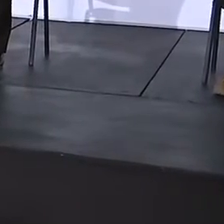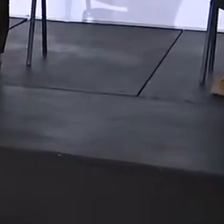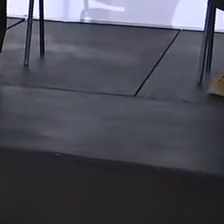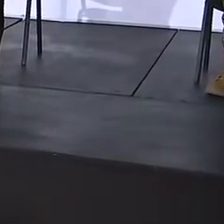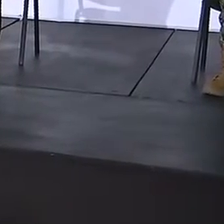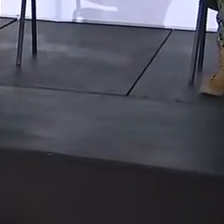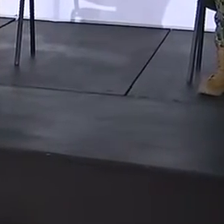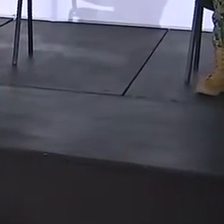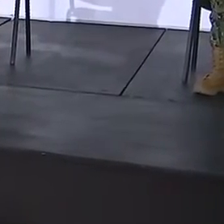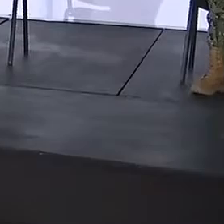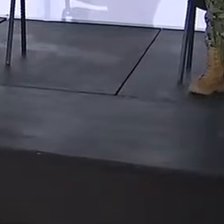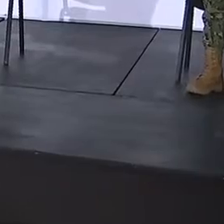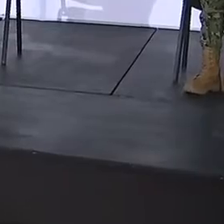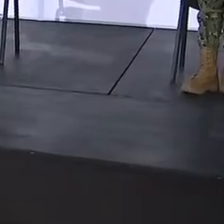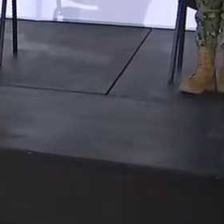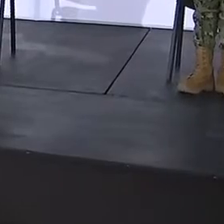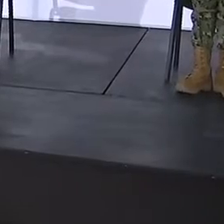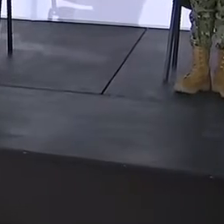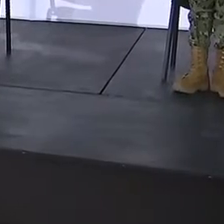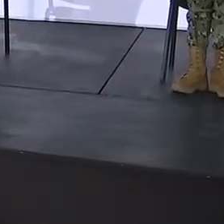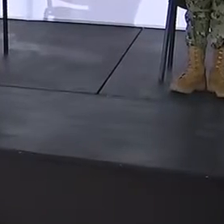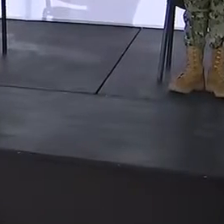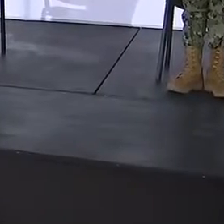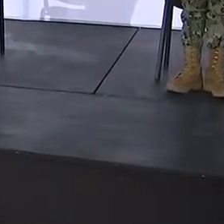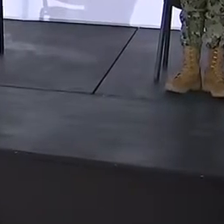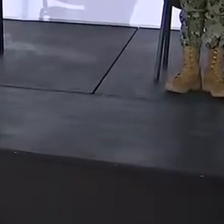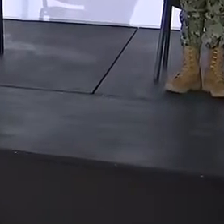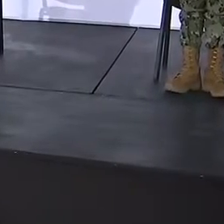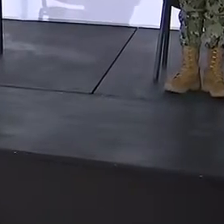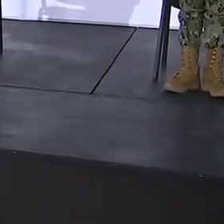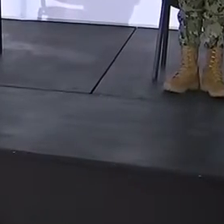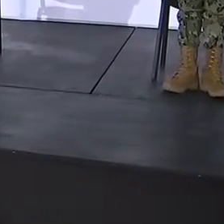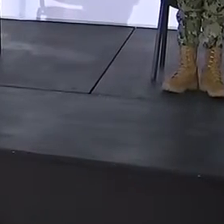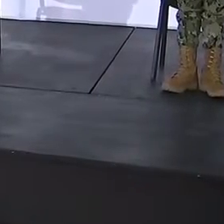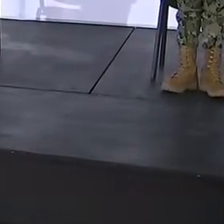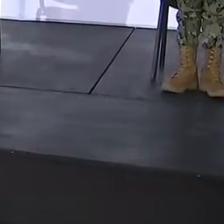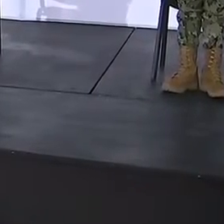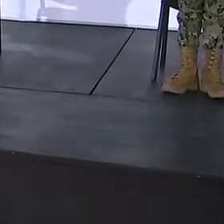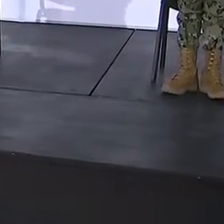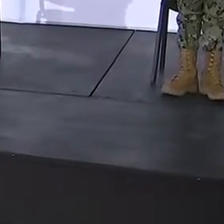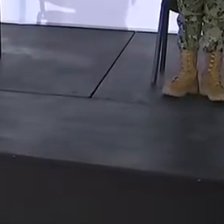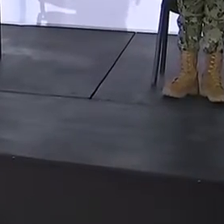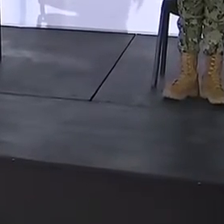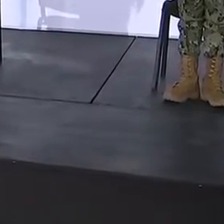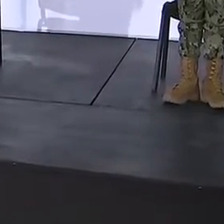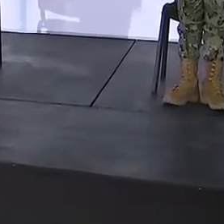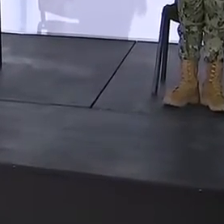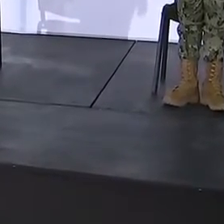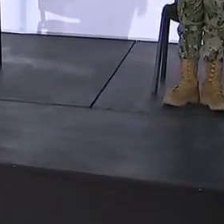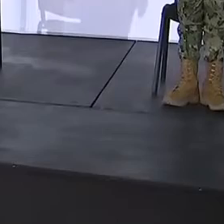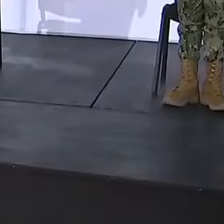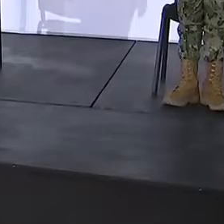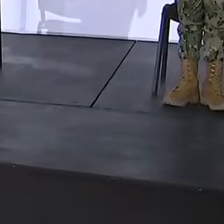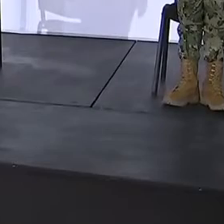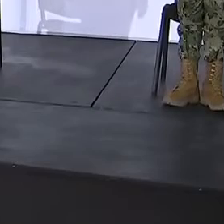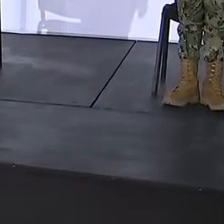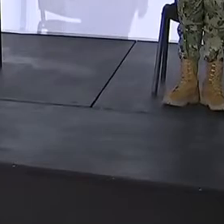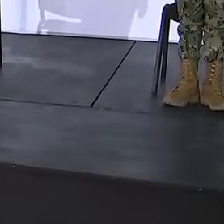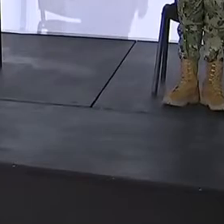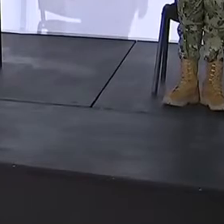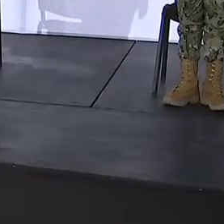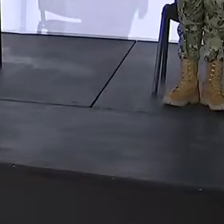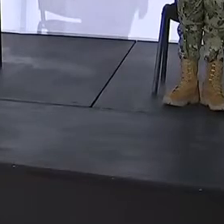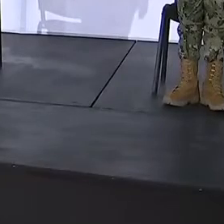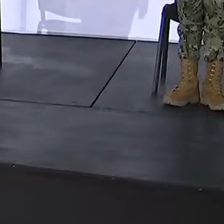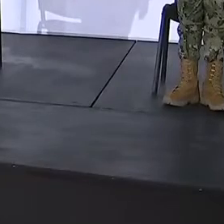El presidente de la República e integrantes de la línea de honor realizarán el corte de listón inaugural de las instalaciones de la Compañía de